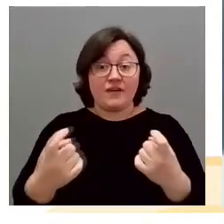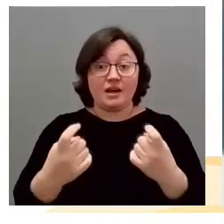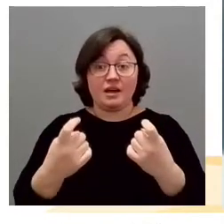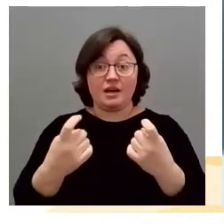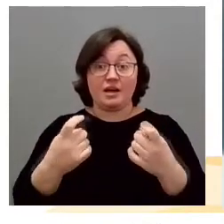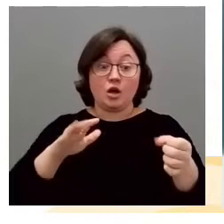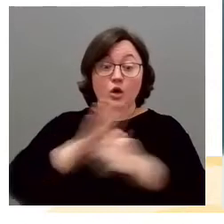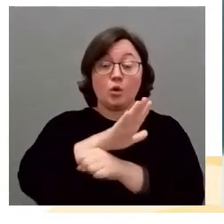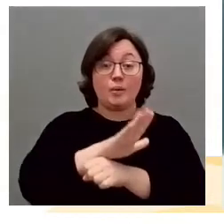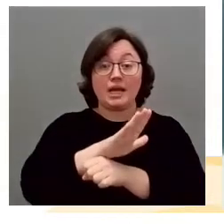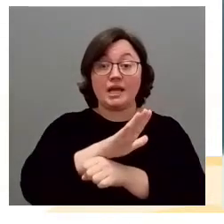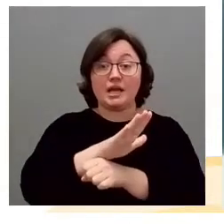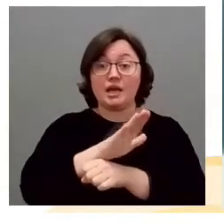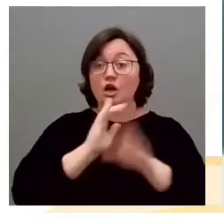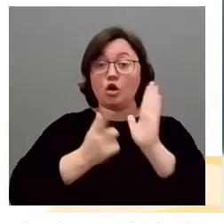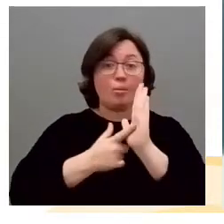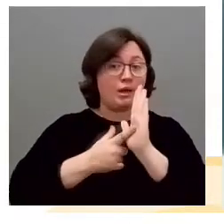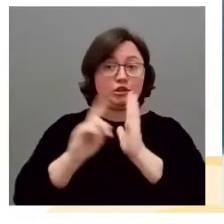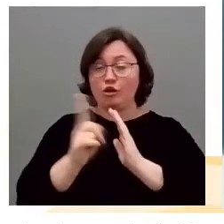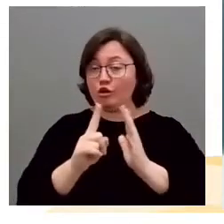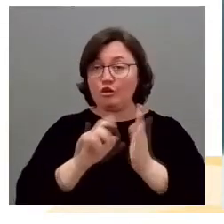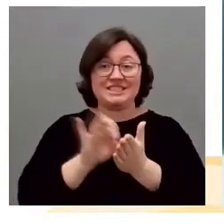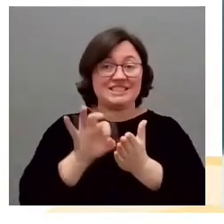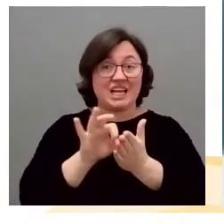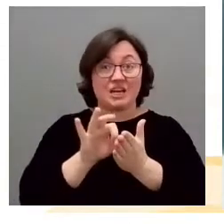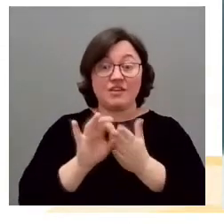que cuesta un servicio